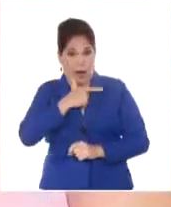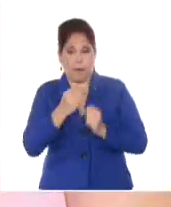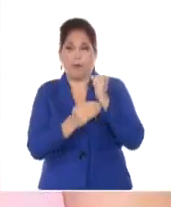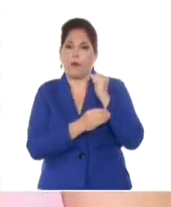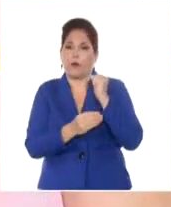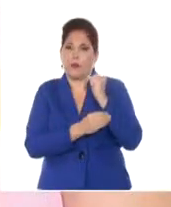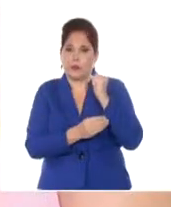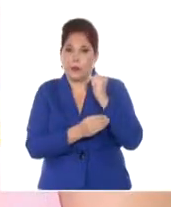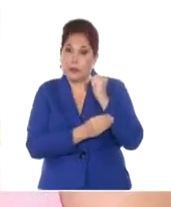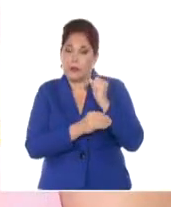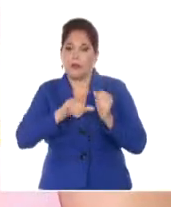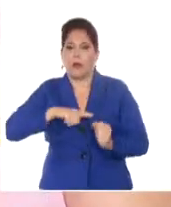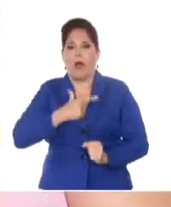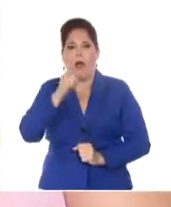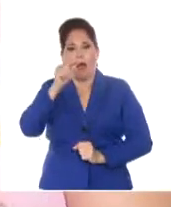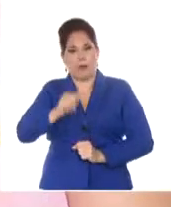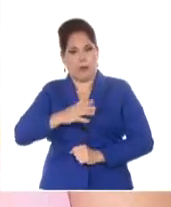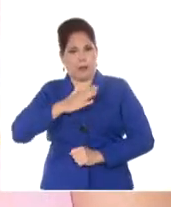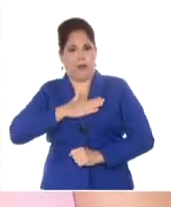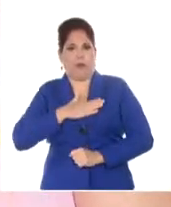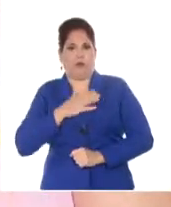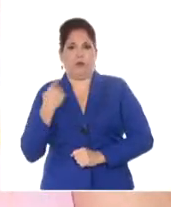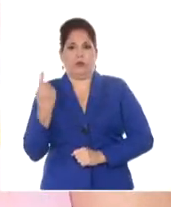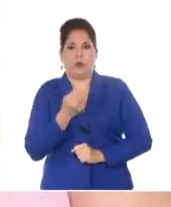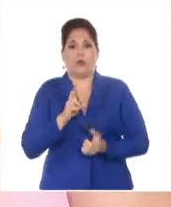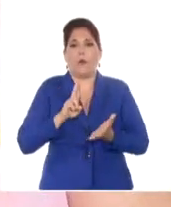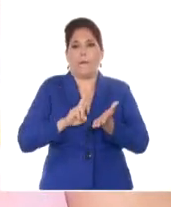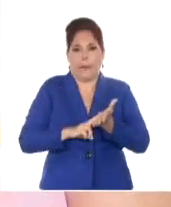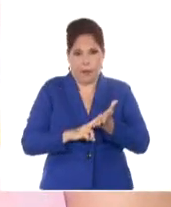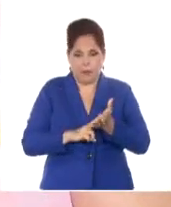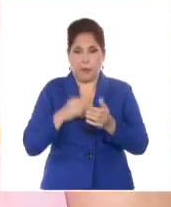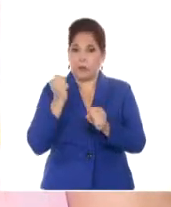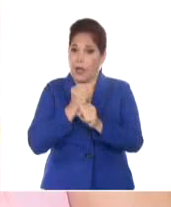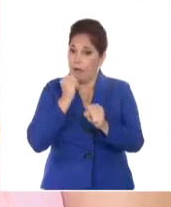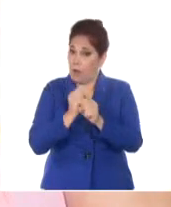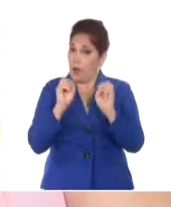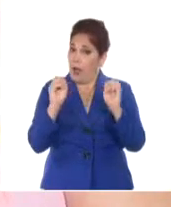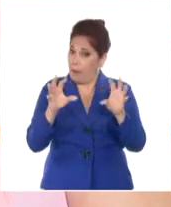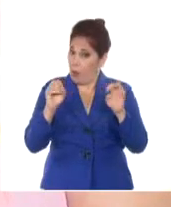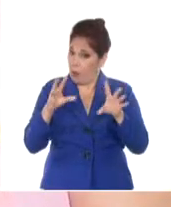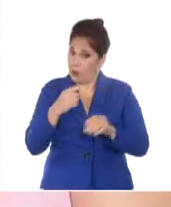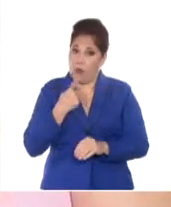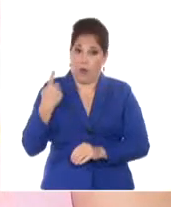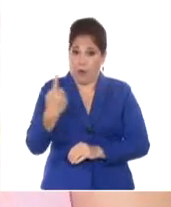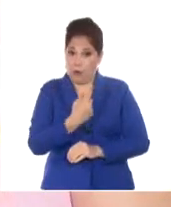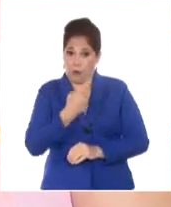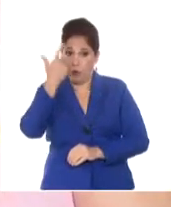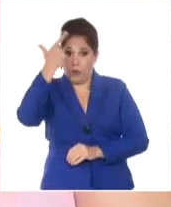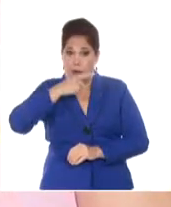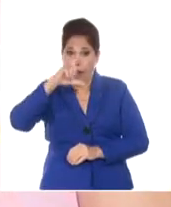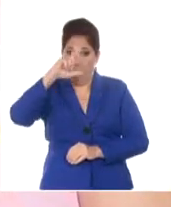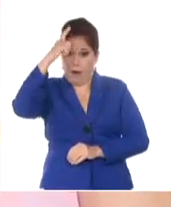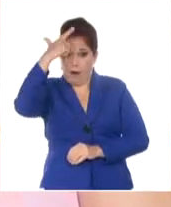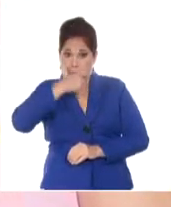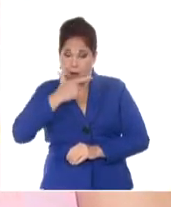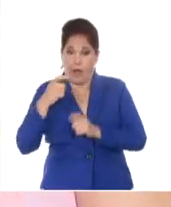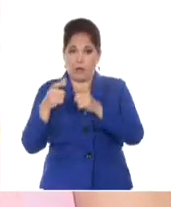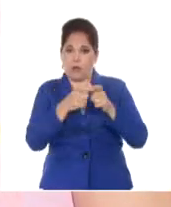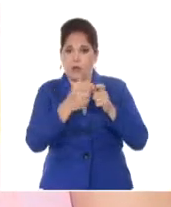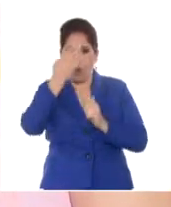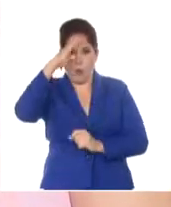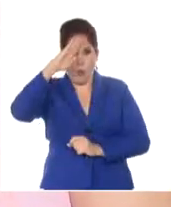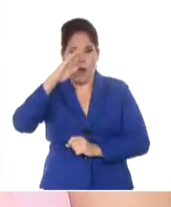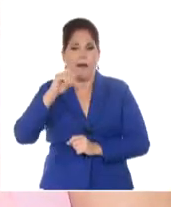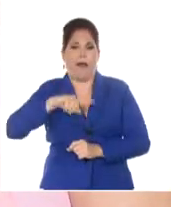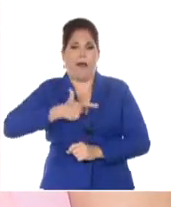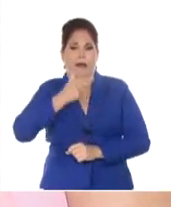la obra de sus artistas. O sea, darle promoción al trabajo de la gente, de nuestra gente, y por eso tomamos como acuerdo en la Asamblea